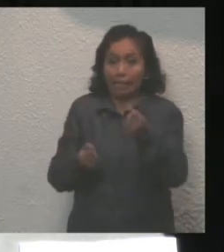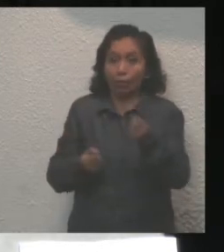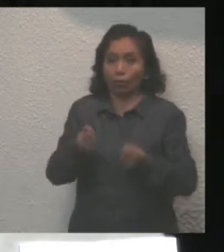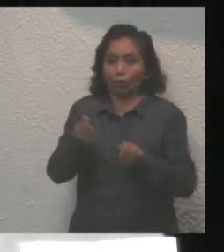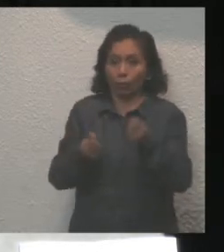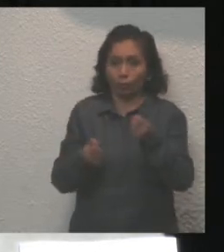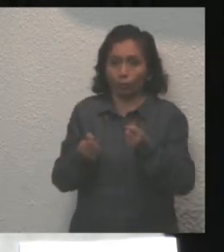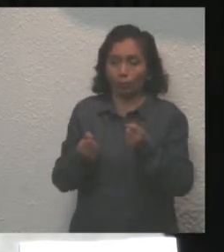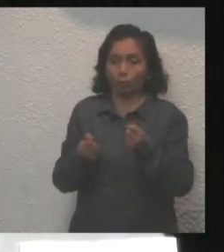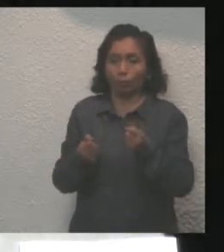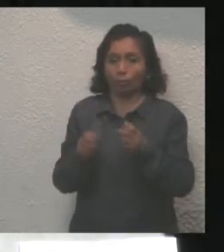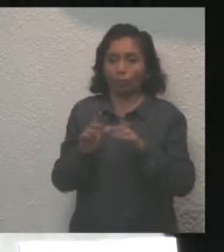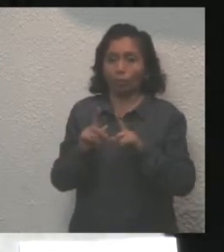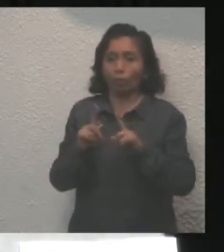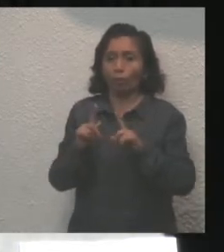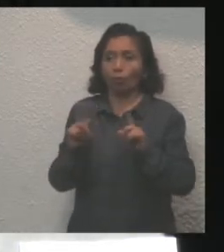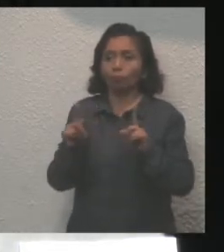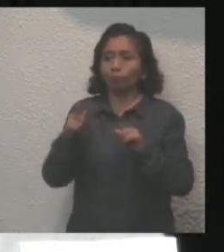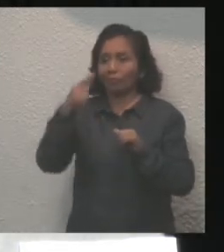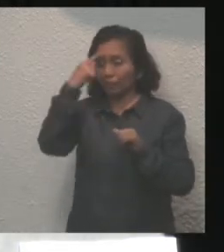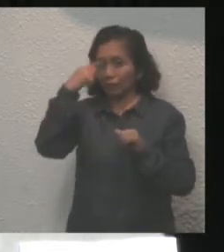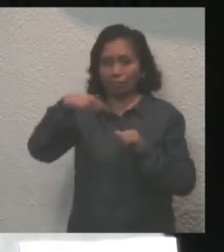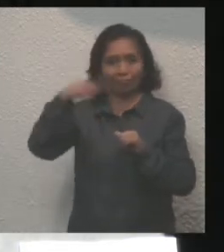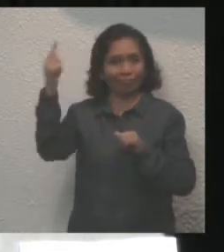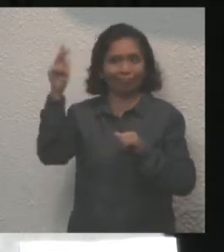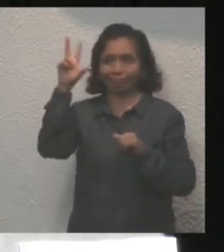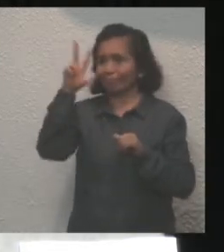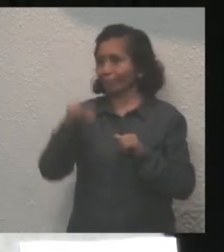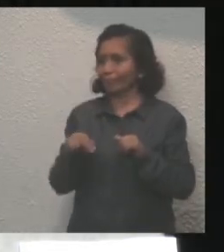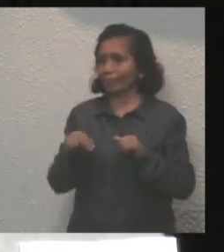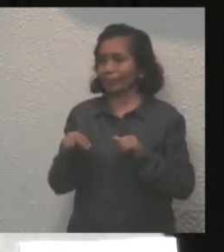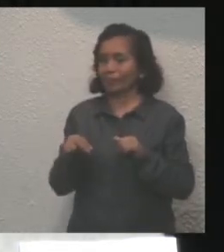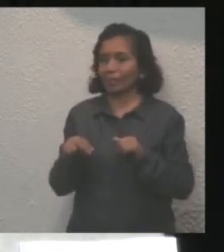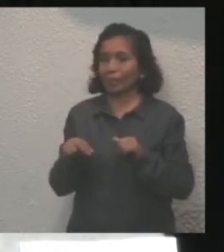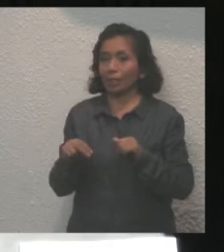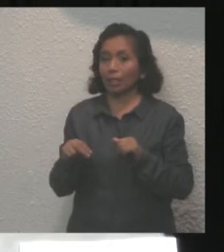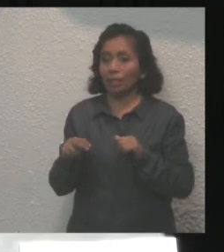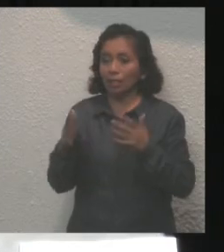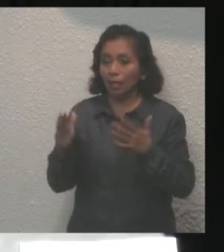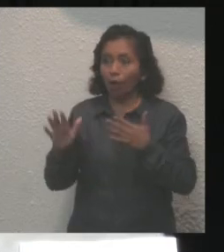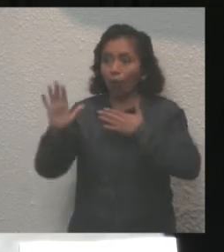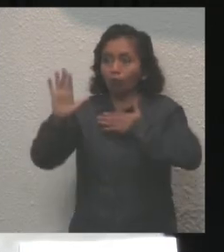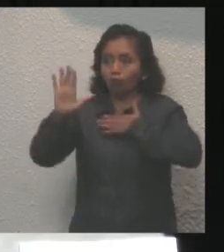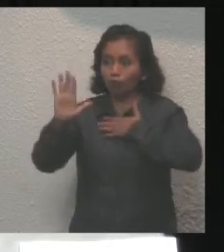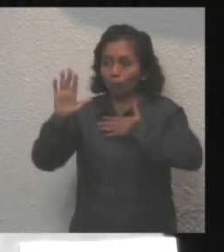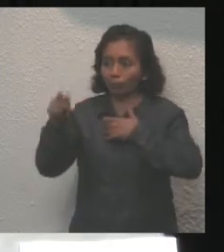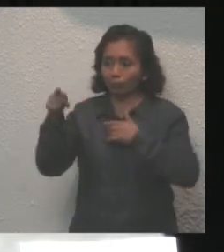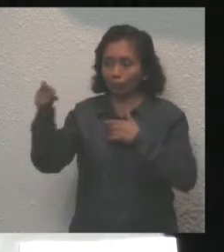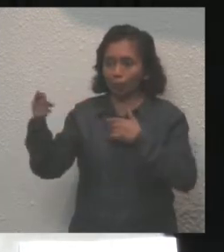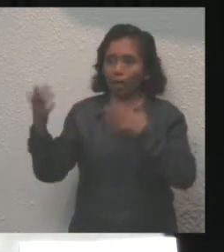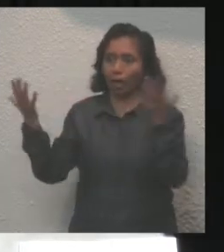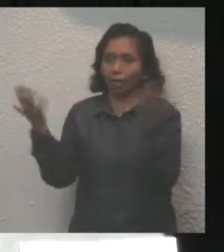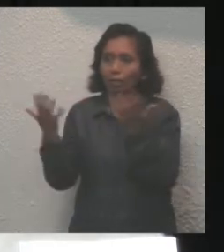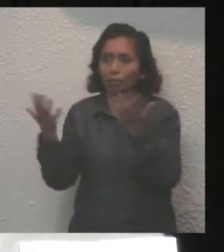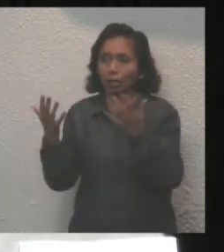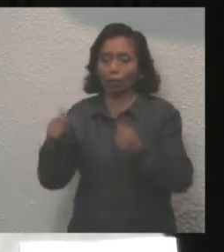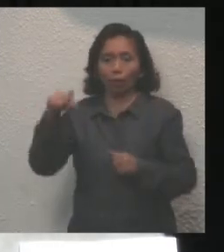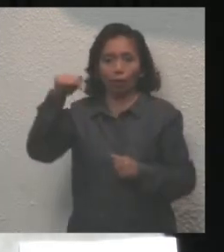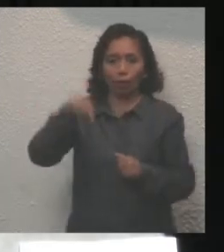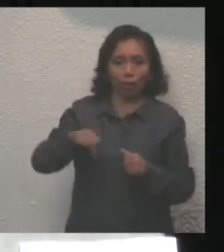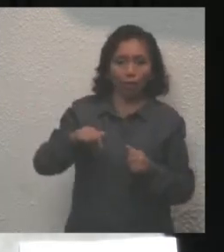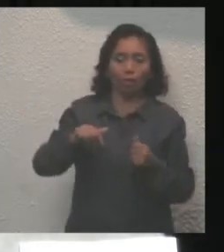pública no es un asunto sencillo. El juramento realizado por usted en este mismo